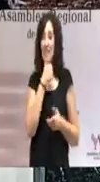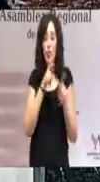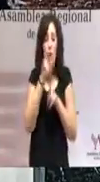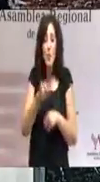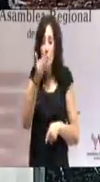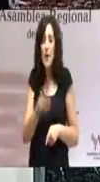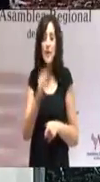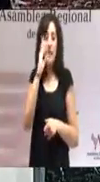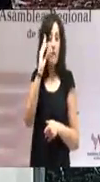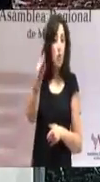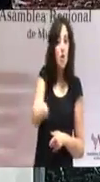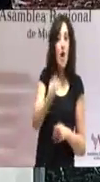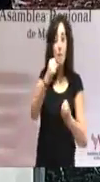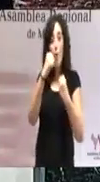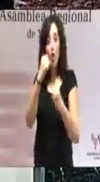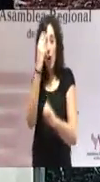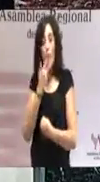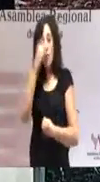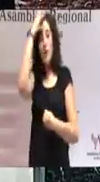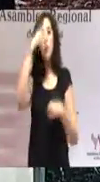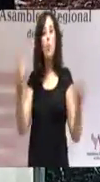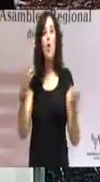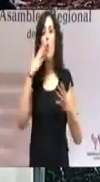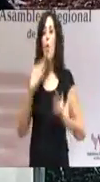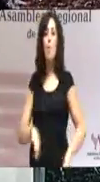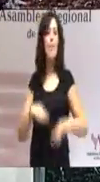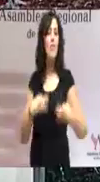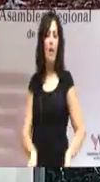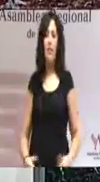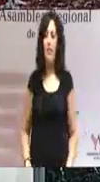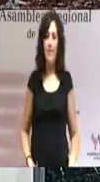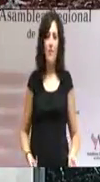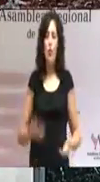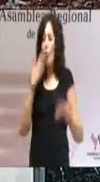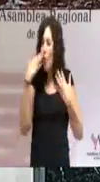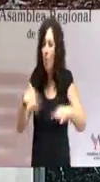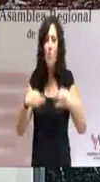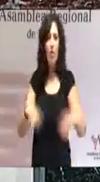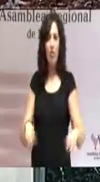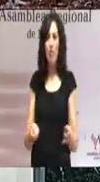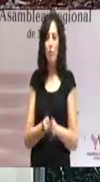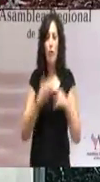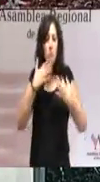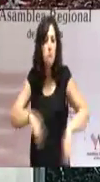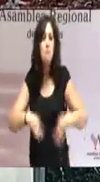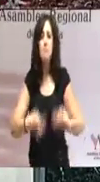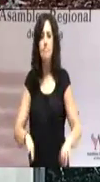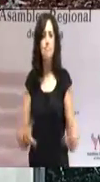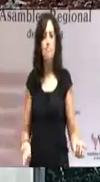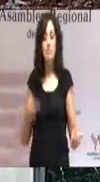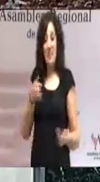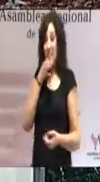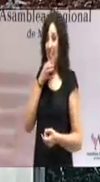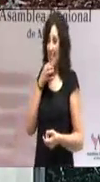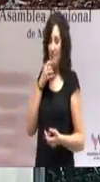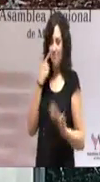poder y del conocimiento es la humildad. Y usted, desde luego, esta tarde ha demostrado que carece de